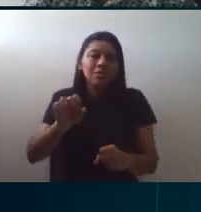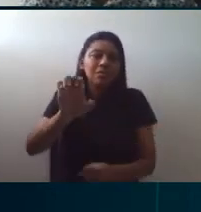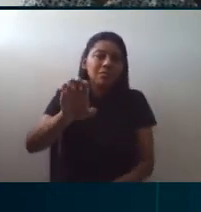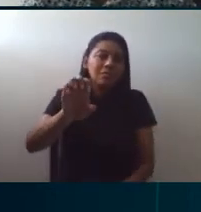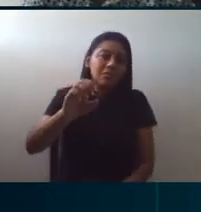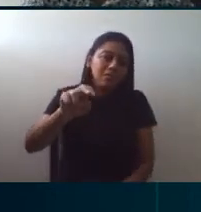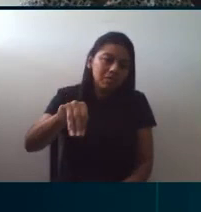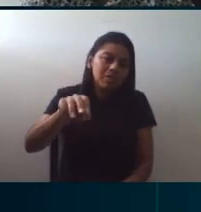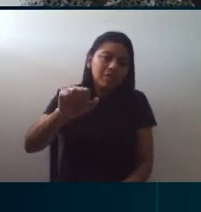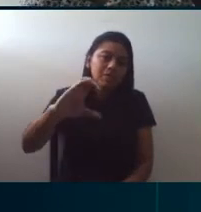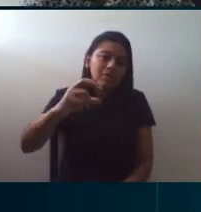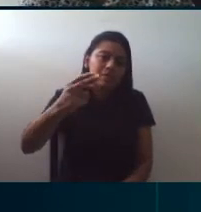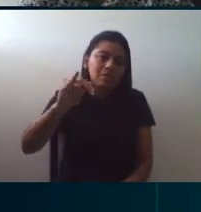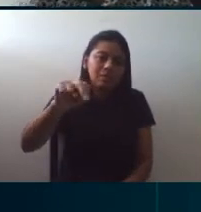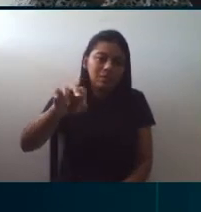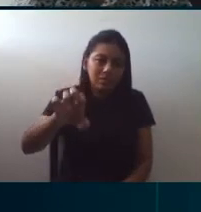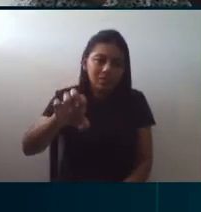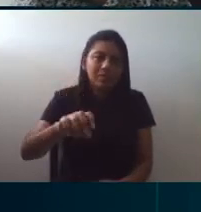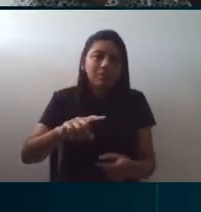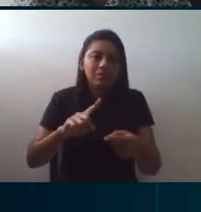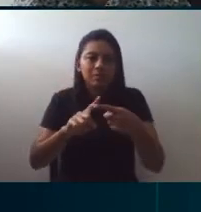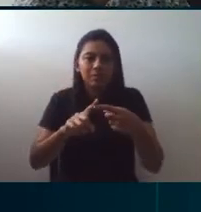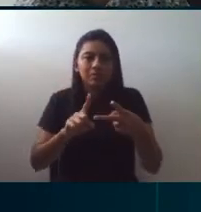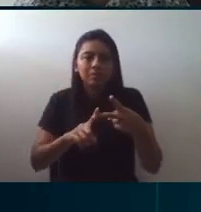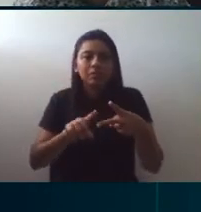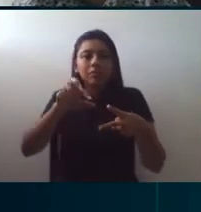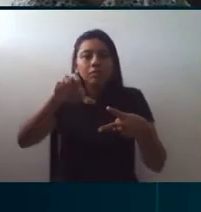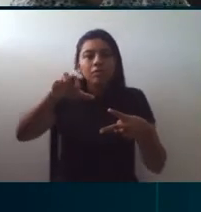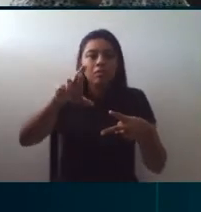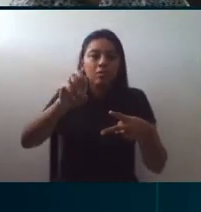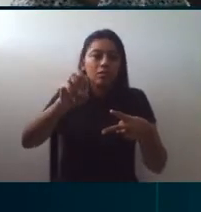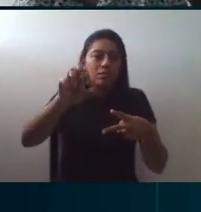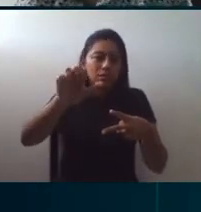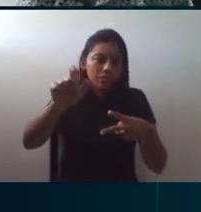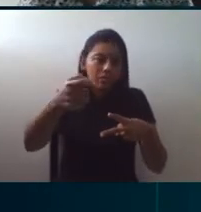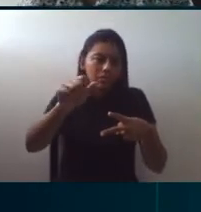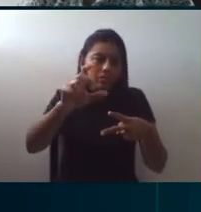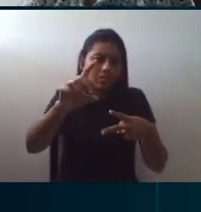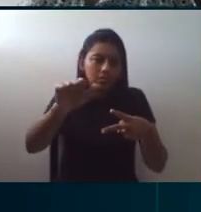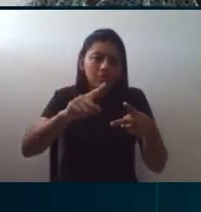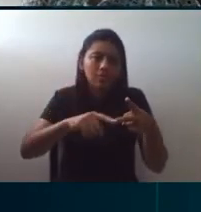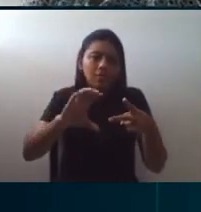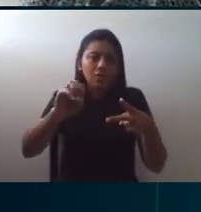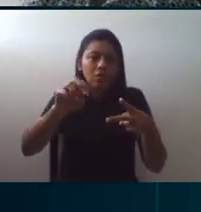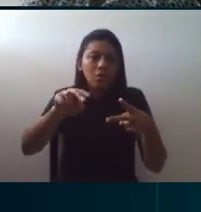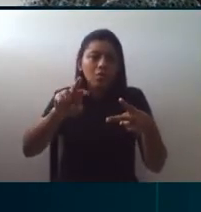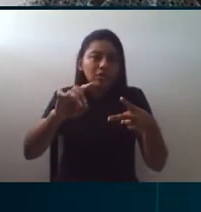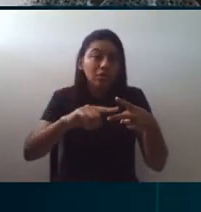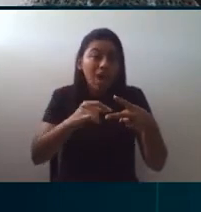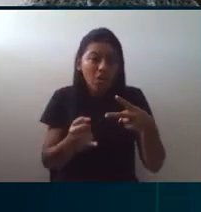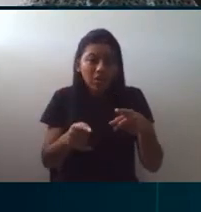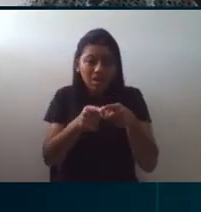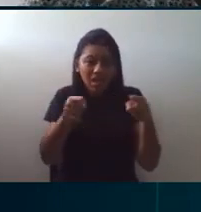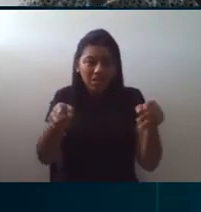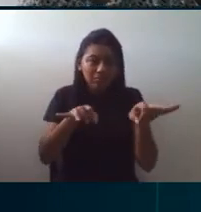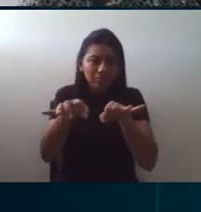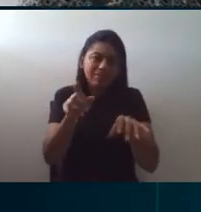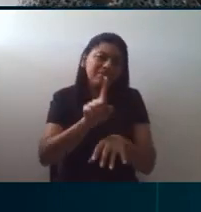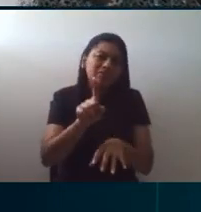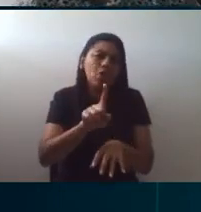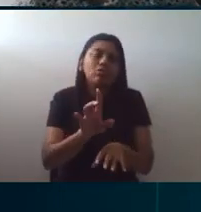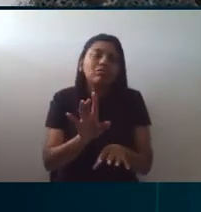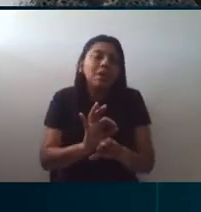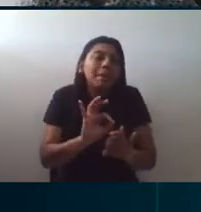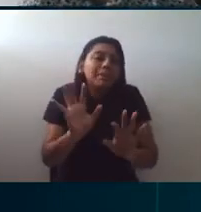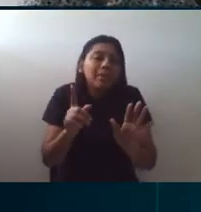learning, la retropropagada y las redes convolucionadas. ¿Listo? No vamos a entrar, pues, con mucho detalle de eso. Les quiero contar un poquitico, pues, de ambas,